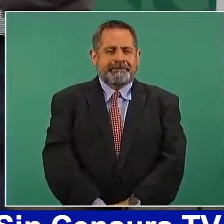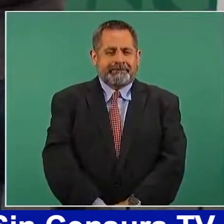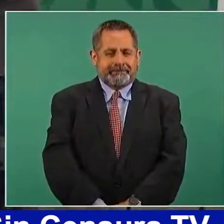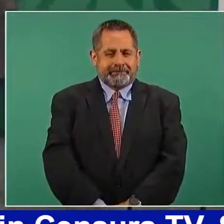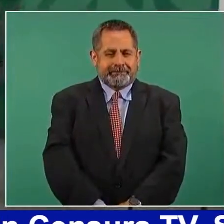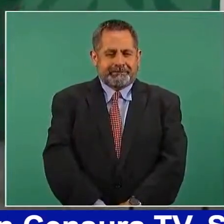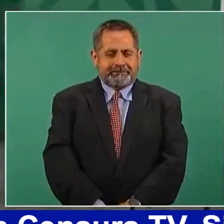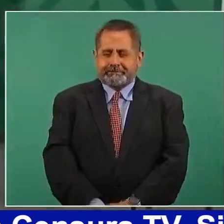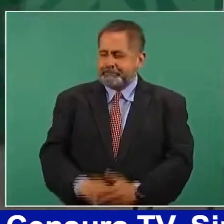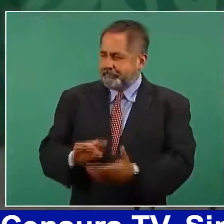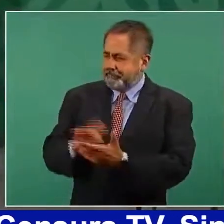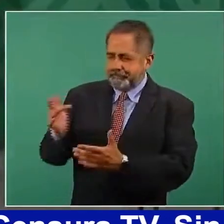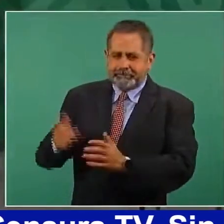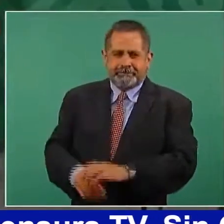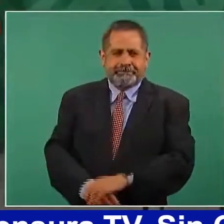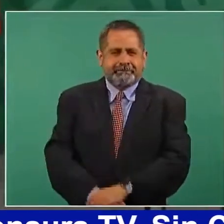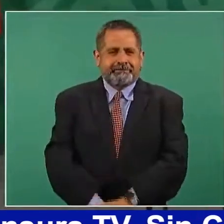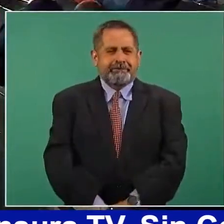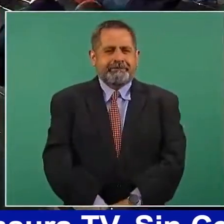Gracias, presidente.